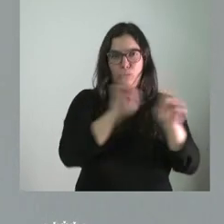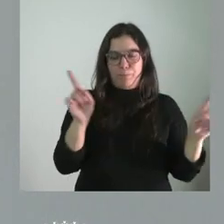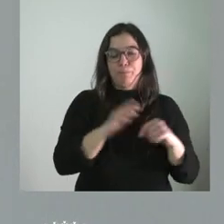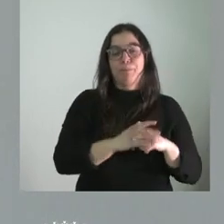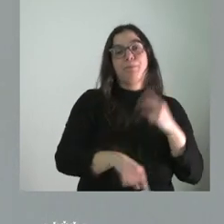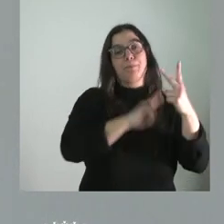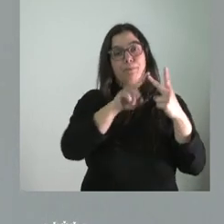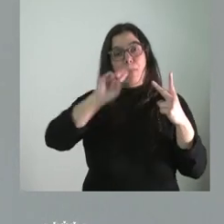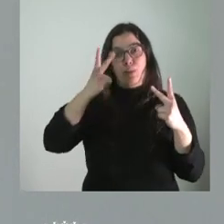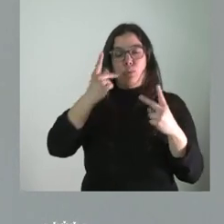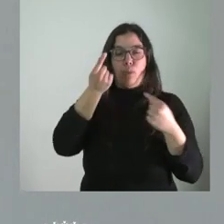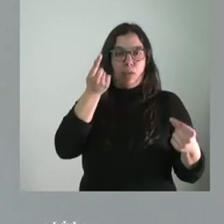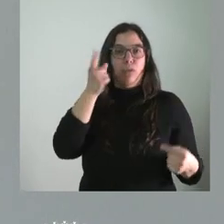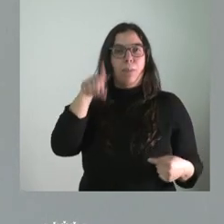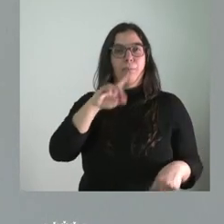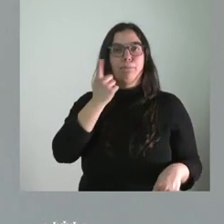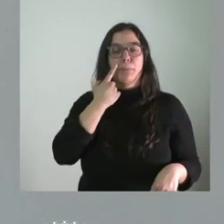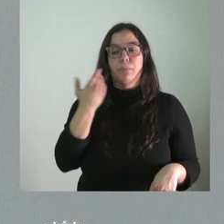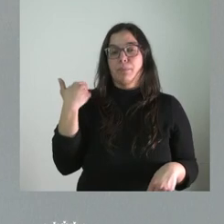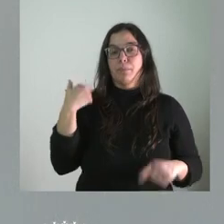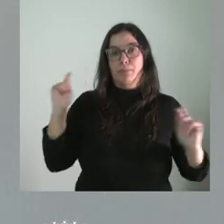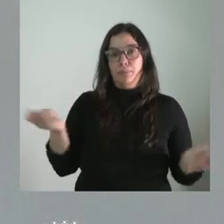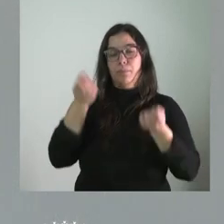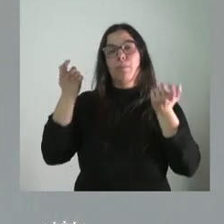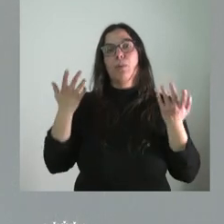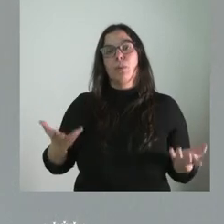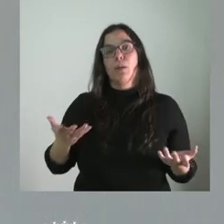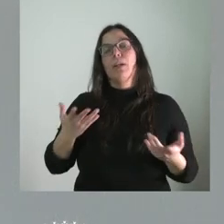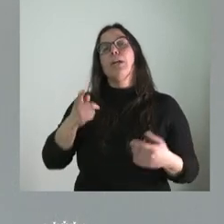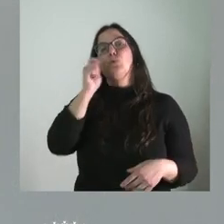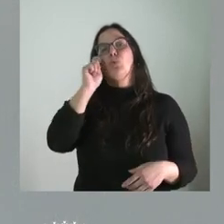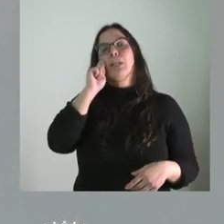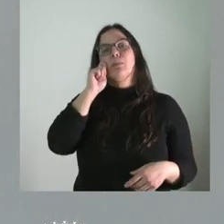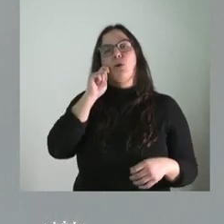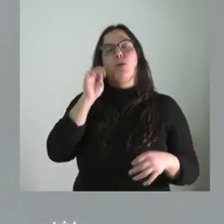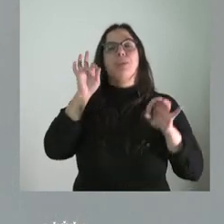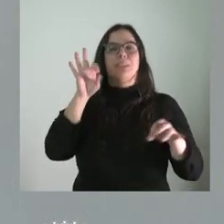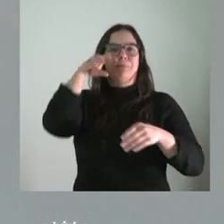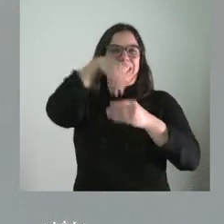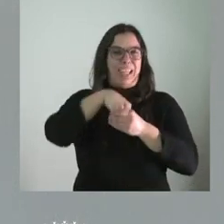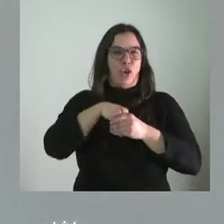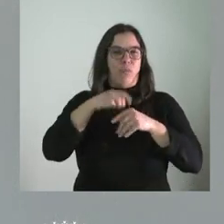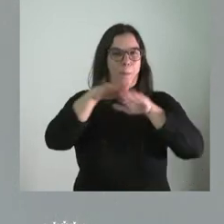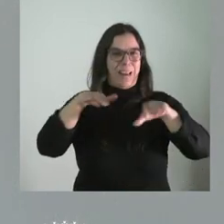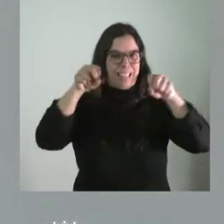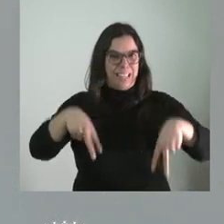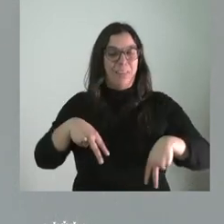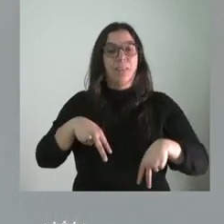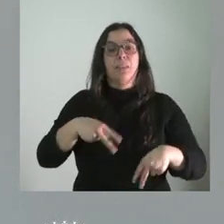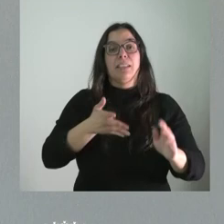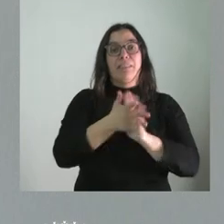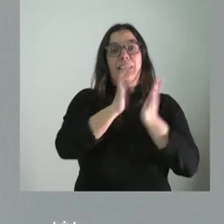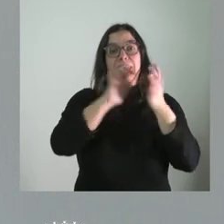dato que hemos conocido también recientemente es el relativo al otro del turismo de interior Castilla y león se consolida como líder